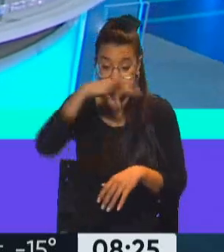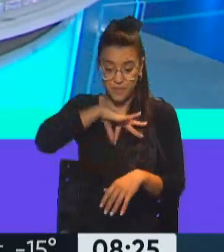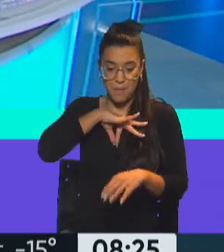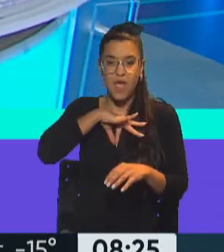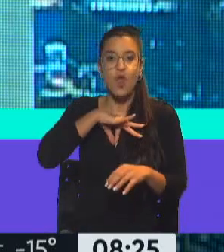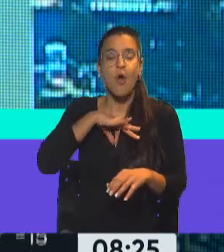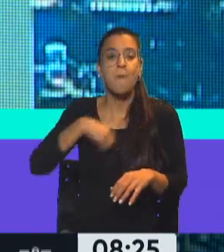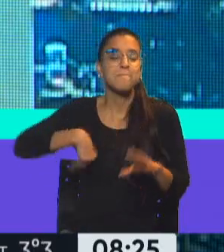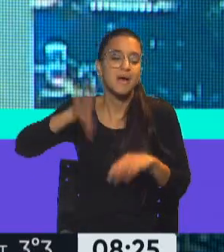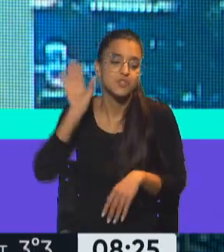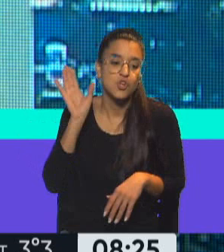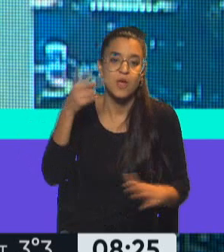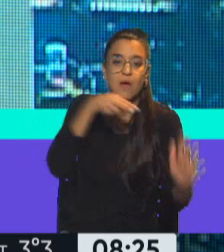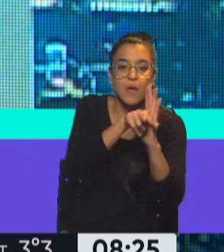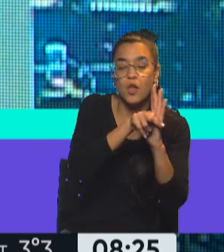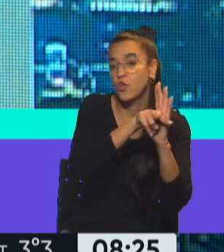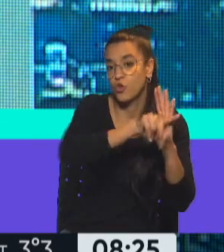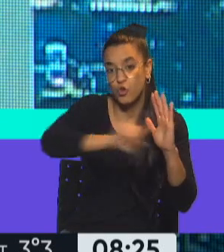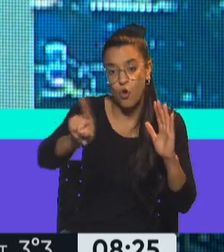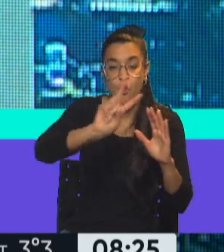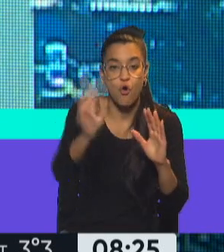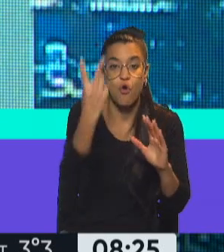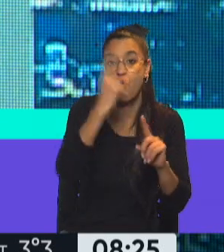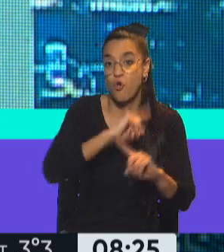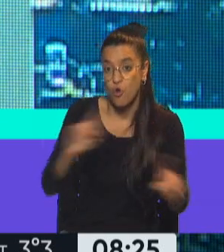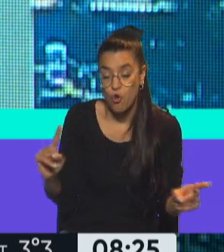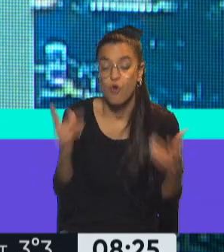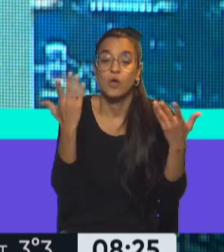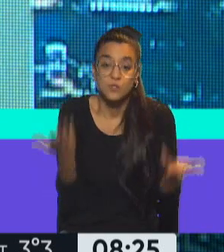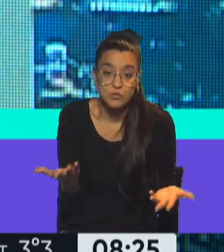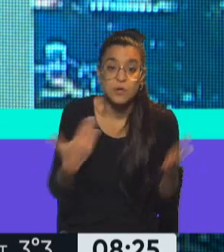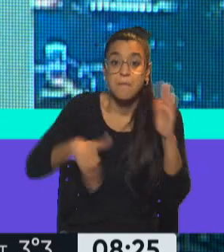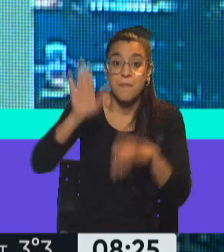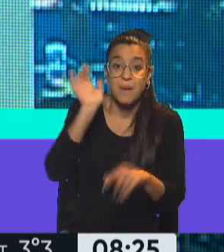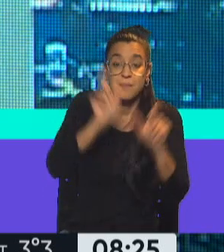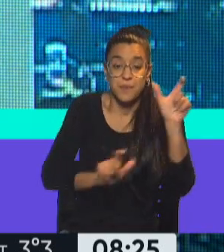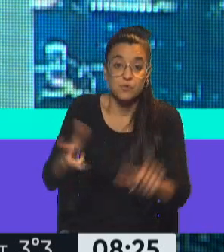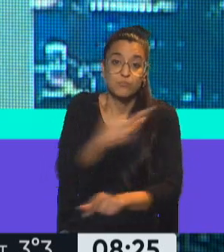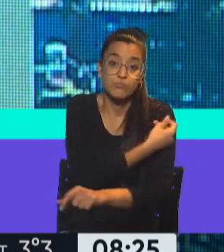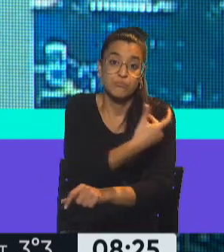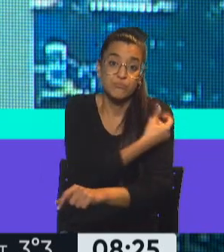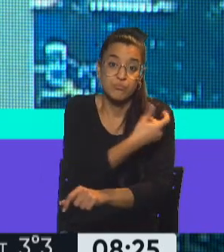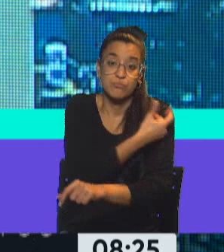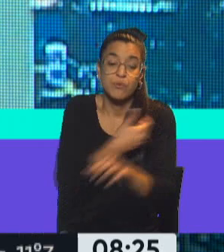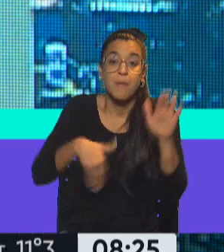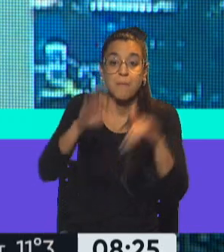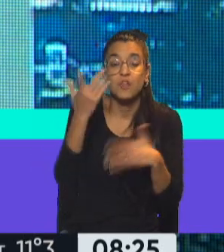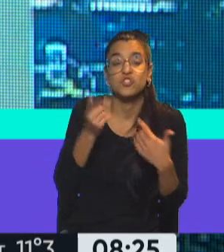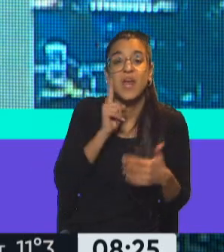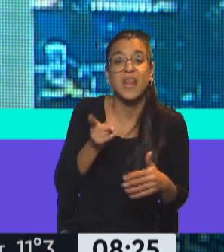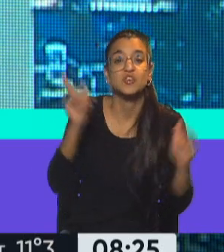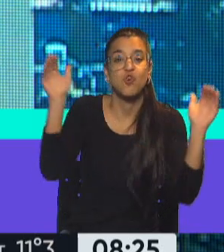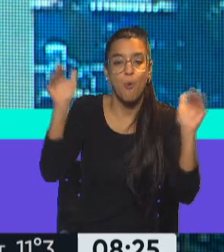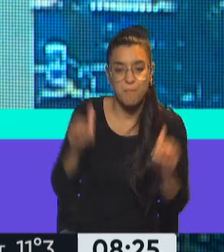se complican, no se hospitalizan y no fallecen. Entonces, cuanto más población tengamos vacunada, menor es el riesgo de